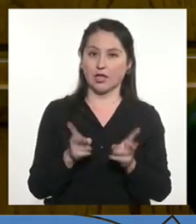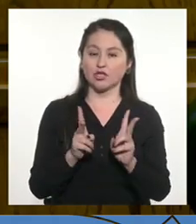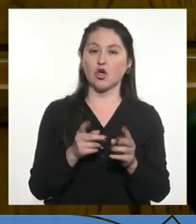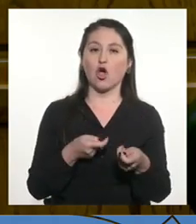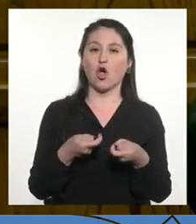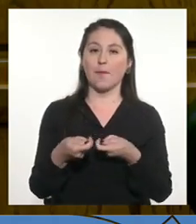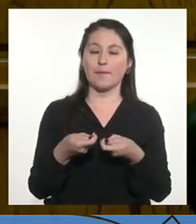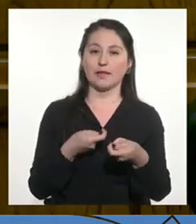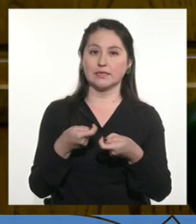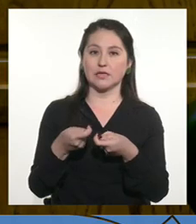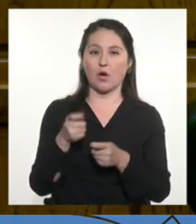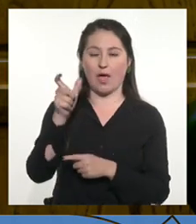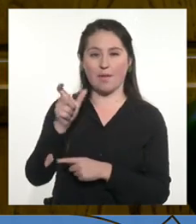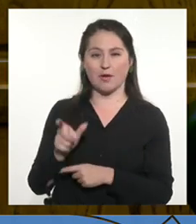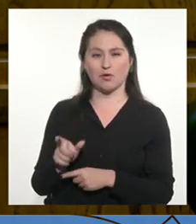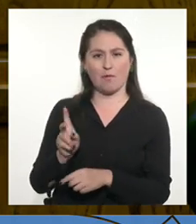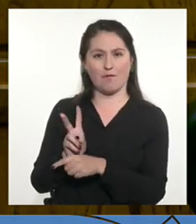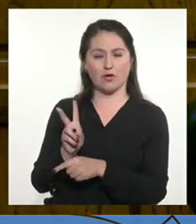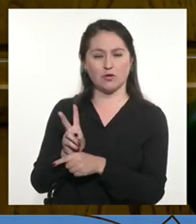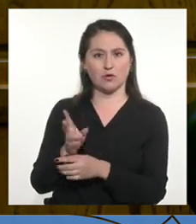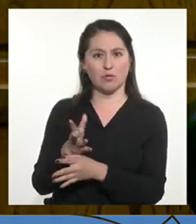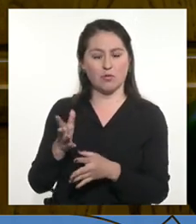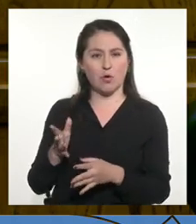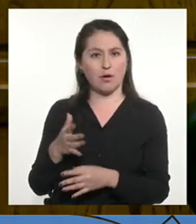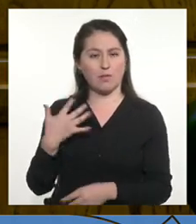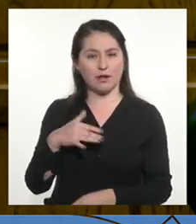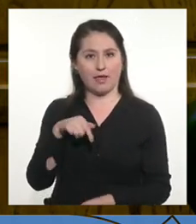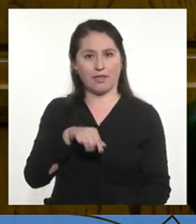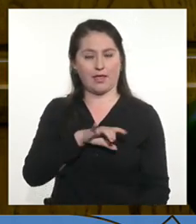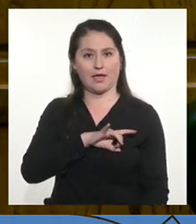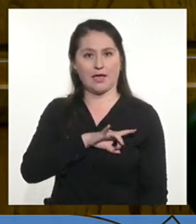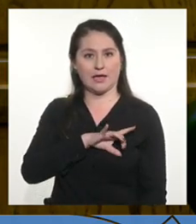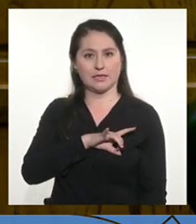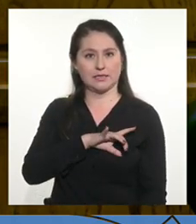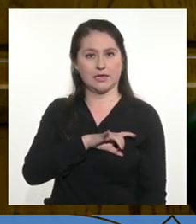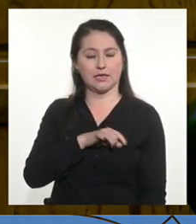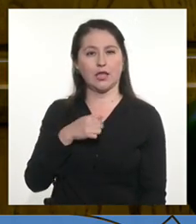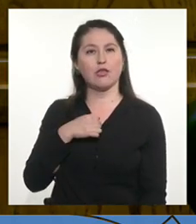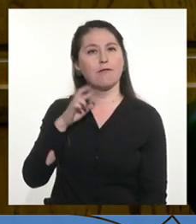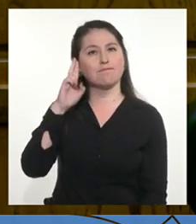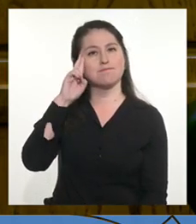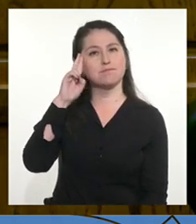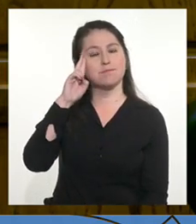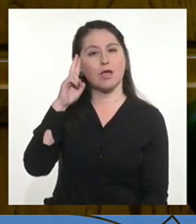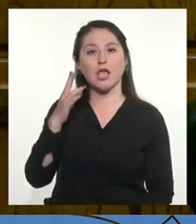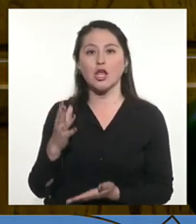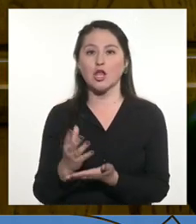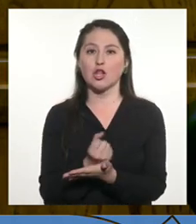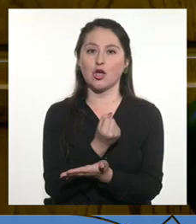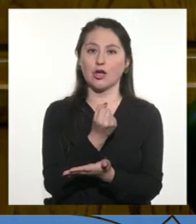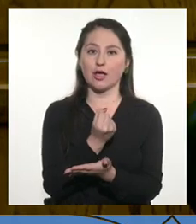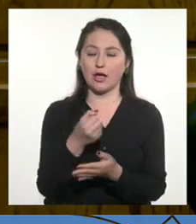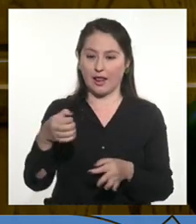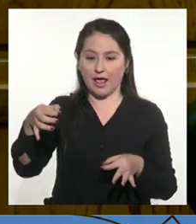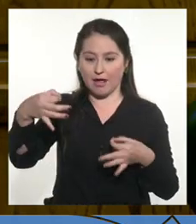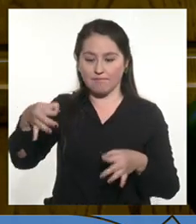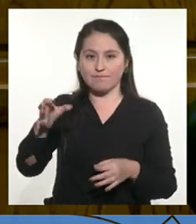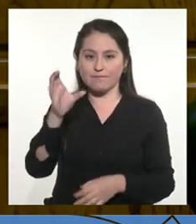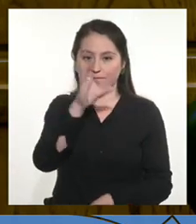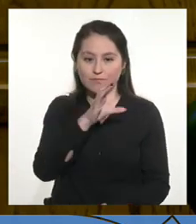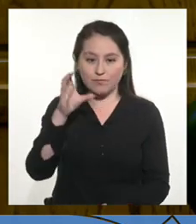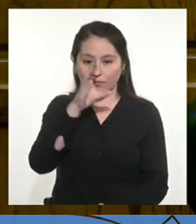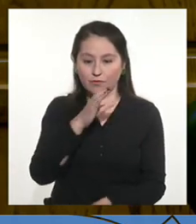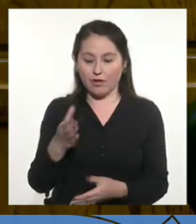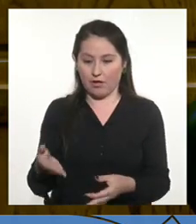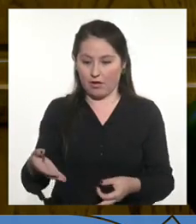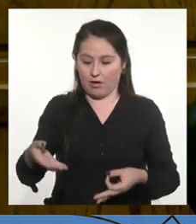en chile quien hacía referencia y pues estaba guardando me y logré llegar a los apuntes a aquellos digamos no